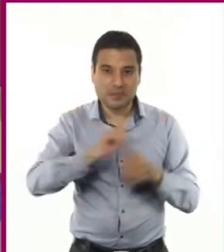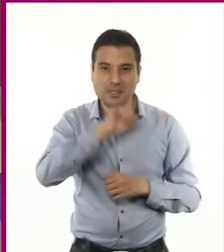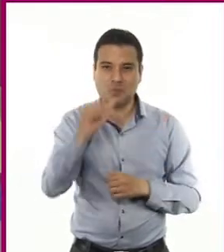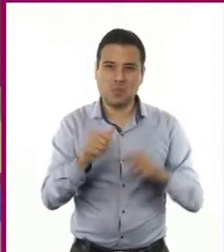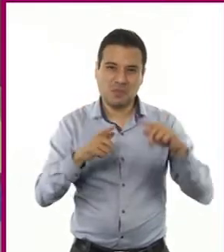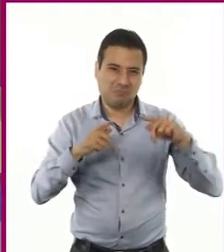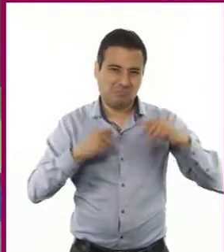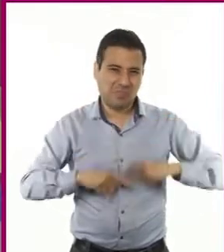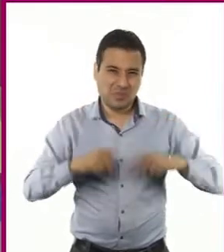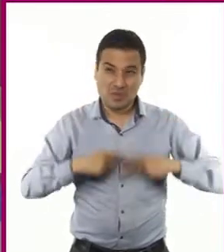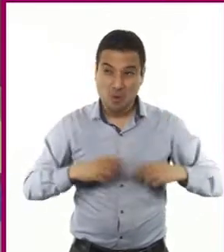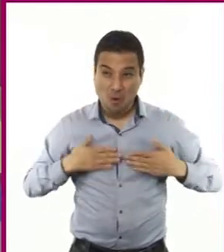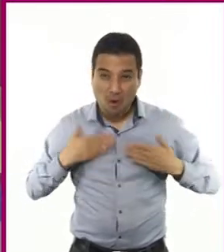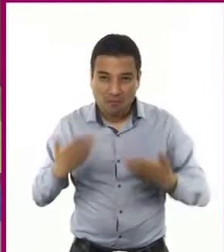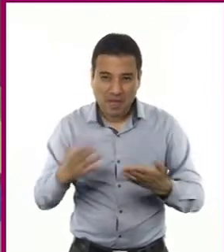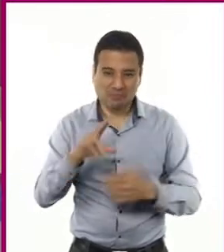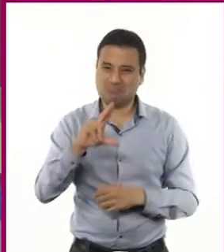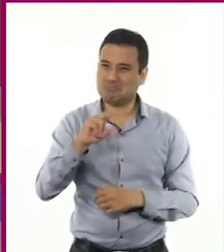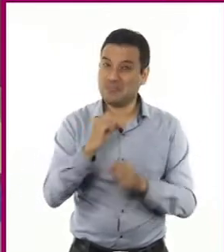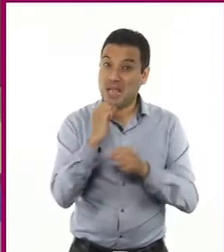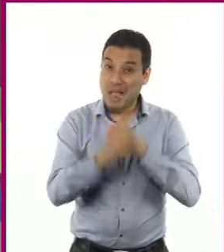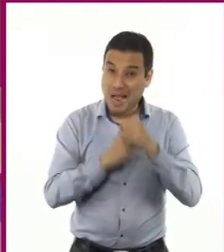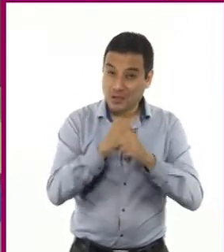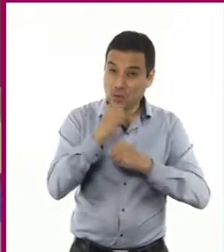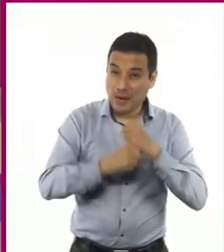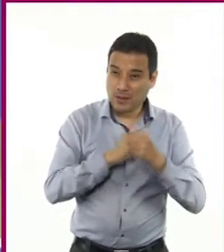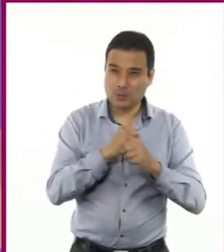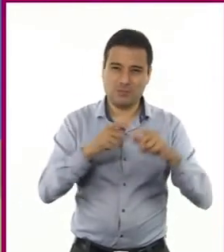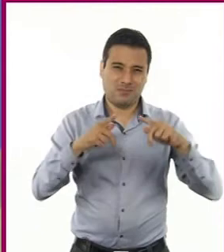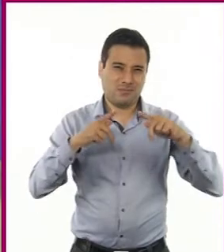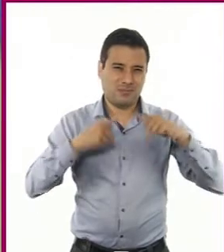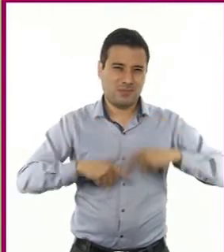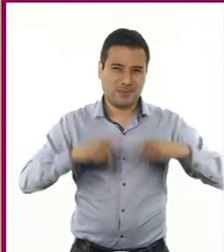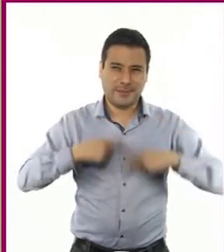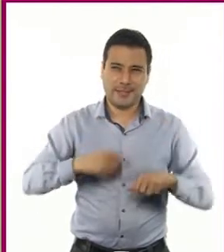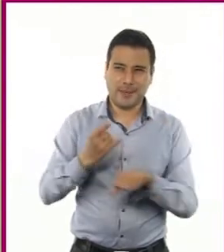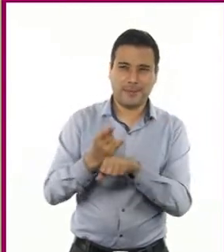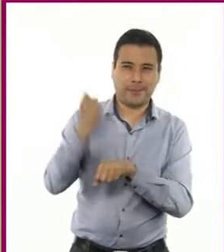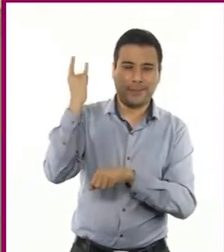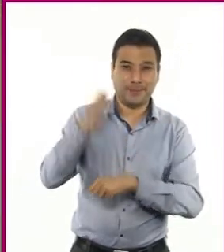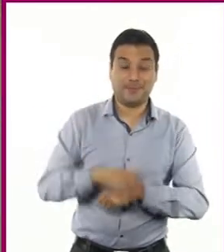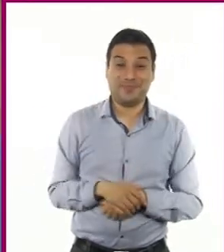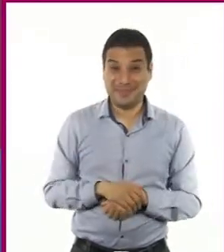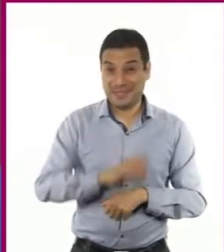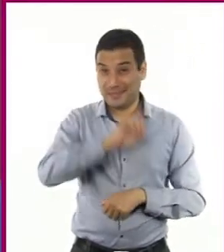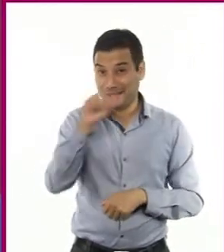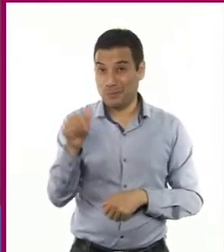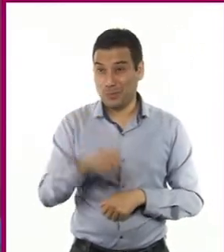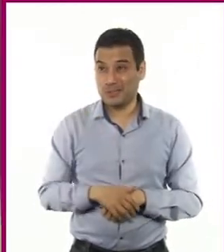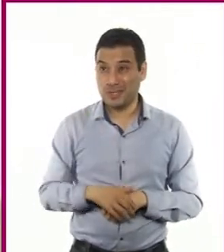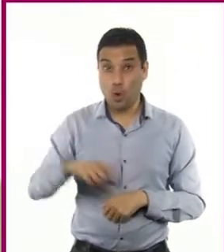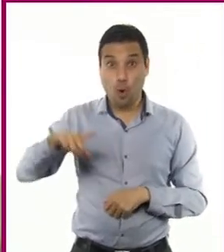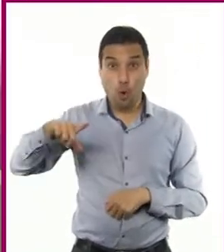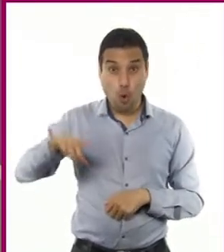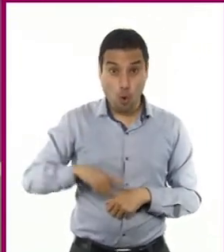legitimidad política que año tras año se fue acrecentando, hasta que el aparato gubernamental